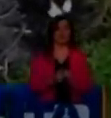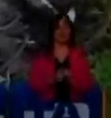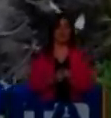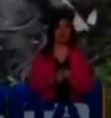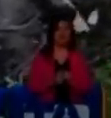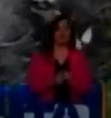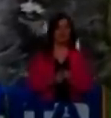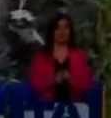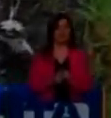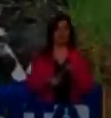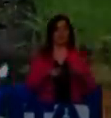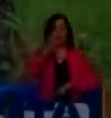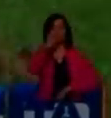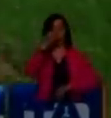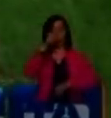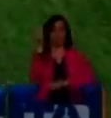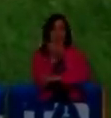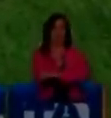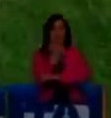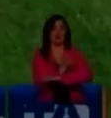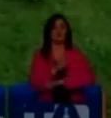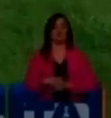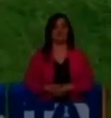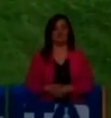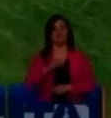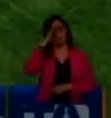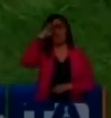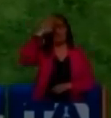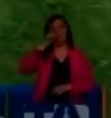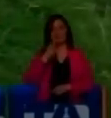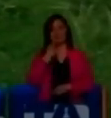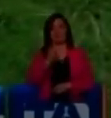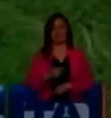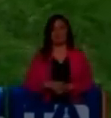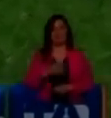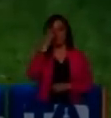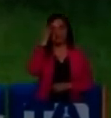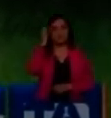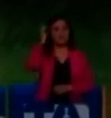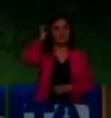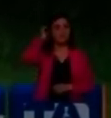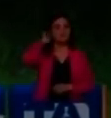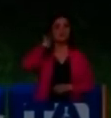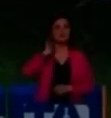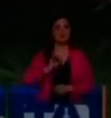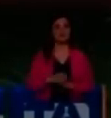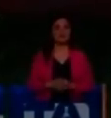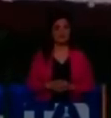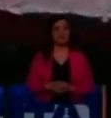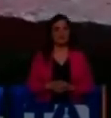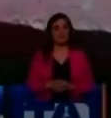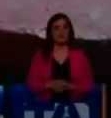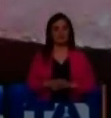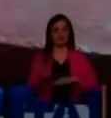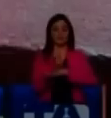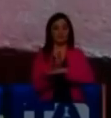un sitio de consumo de droga. Tal es así que la policía nos hace notar de que han sabido usar unas